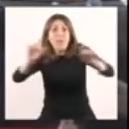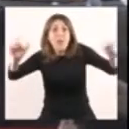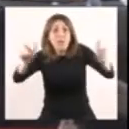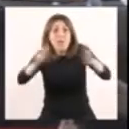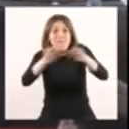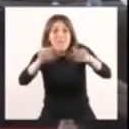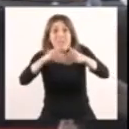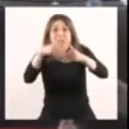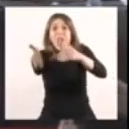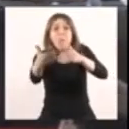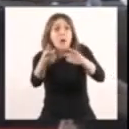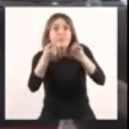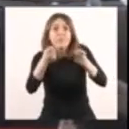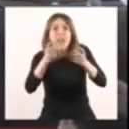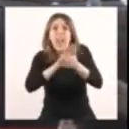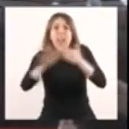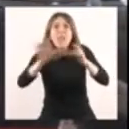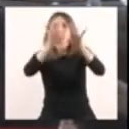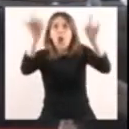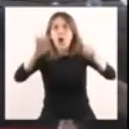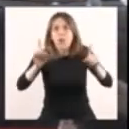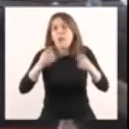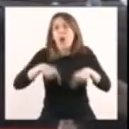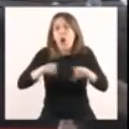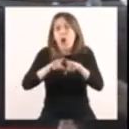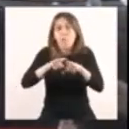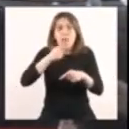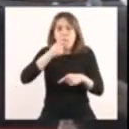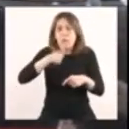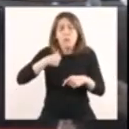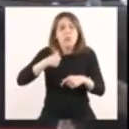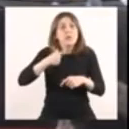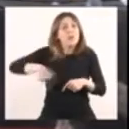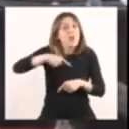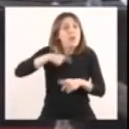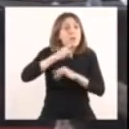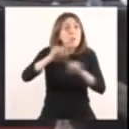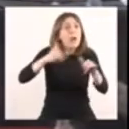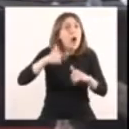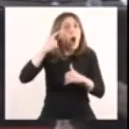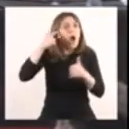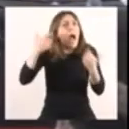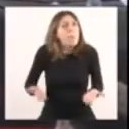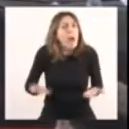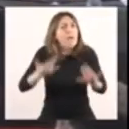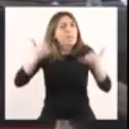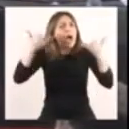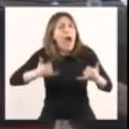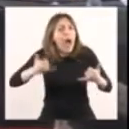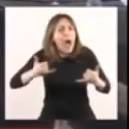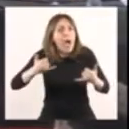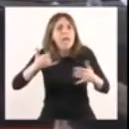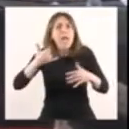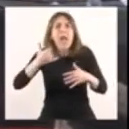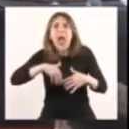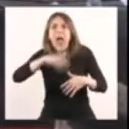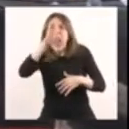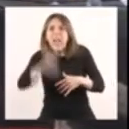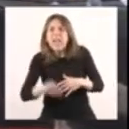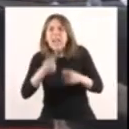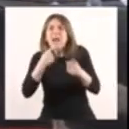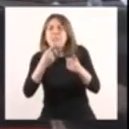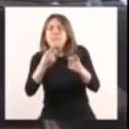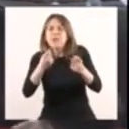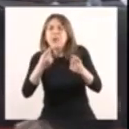quiero poner como primer abanderado, ser capaces de darle a la Argentina la energía que necesita